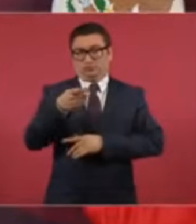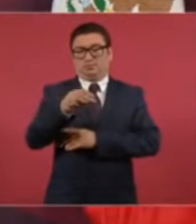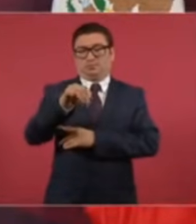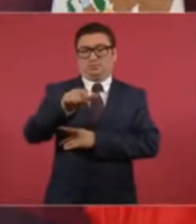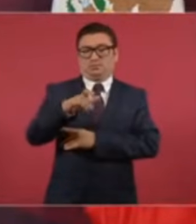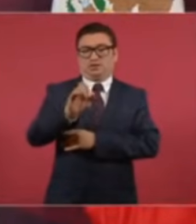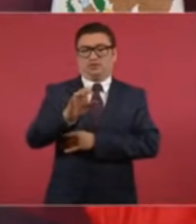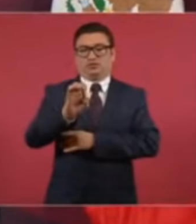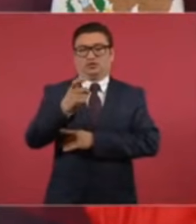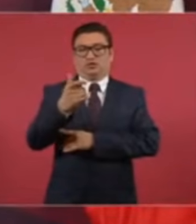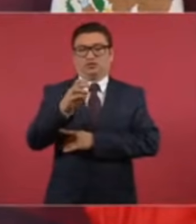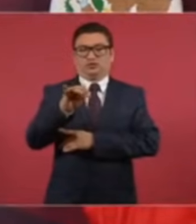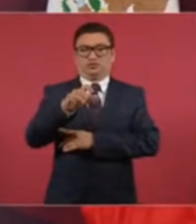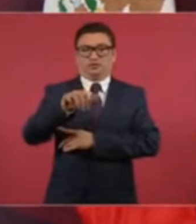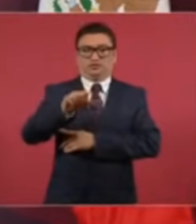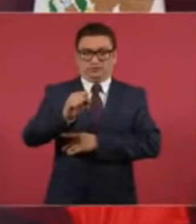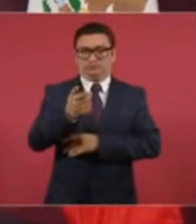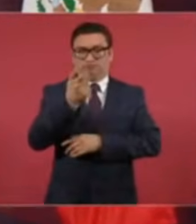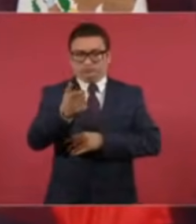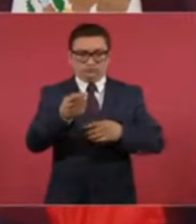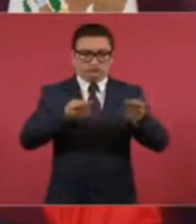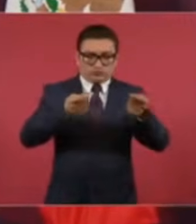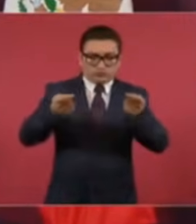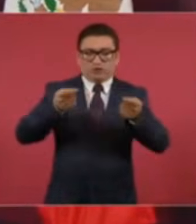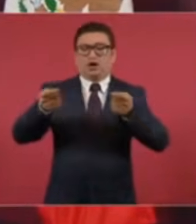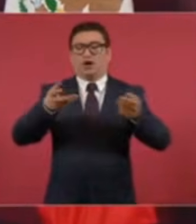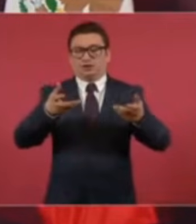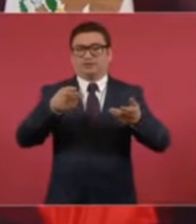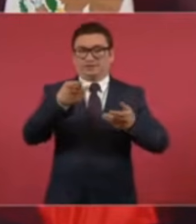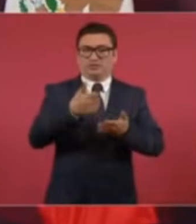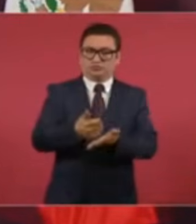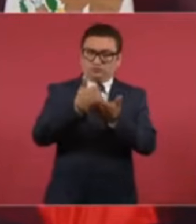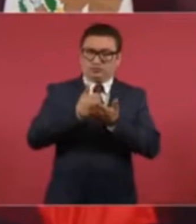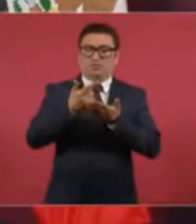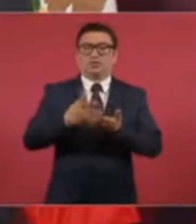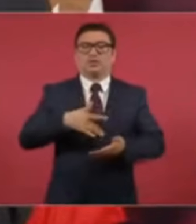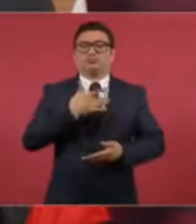que nos han permitido estabilidad,